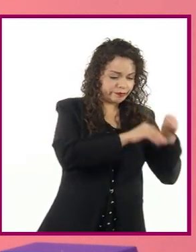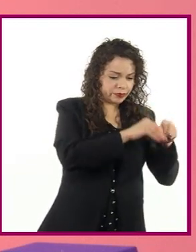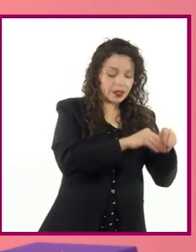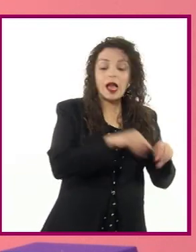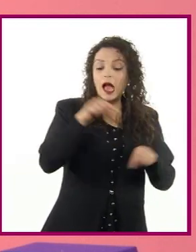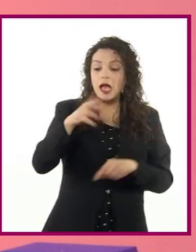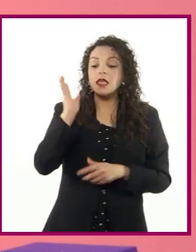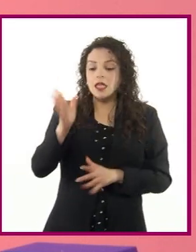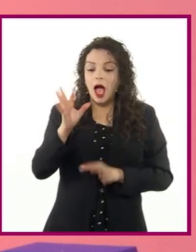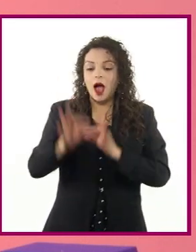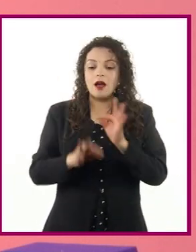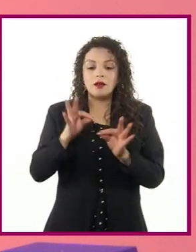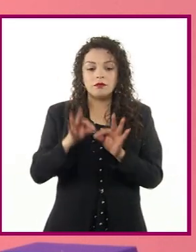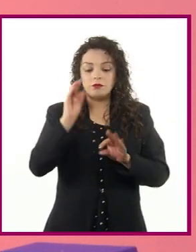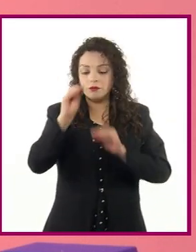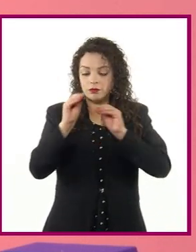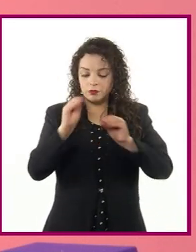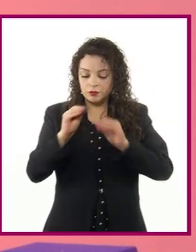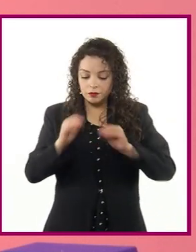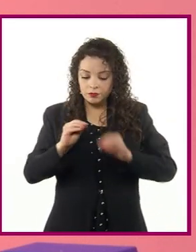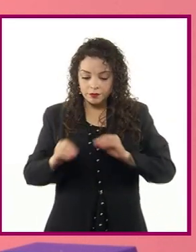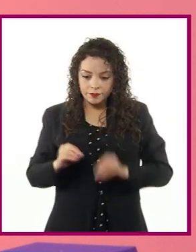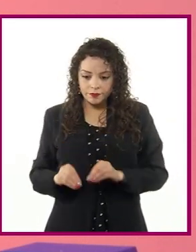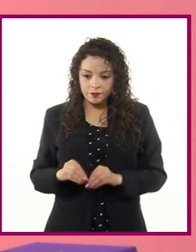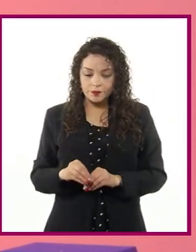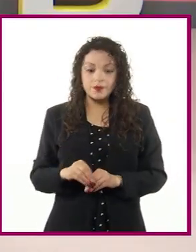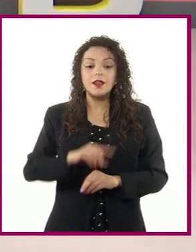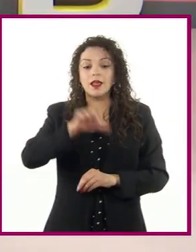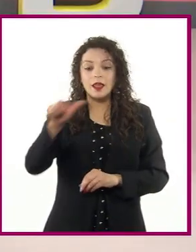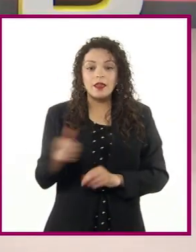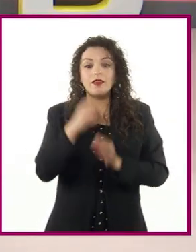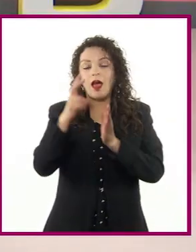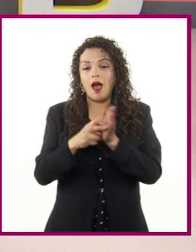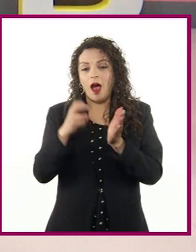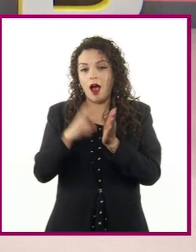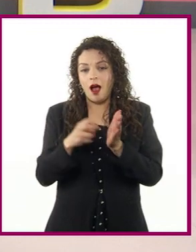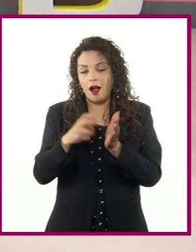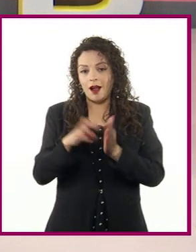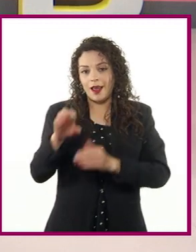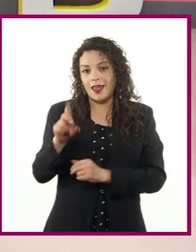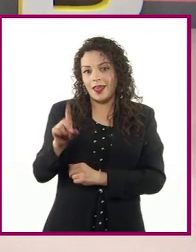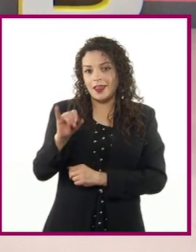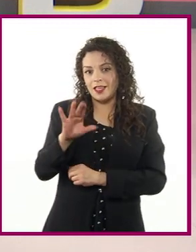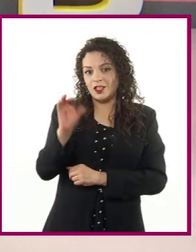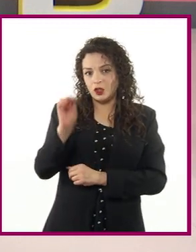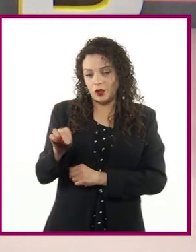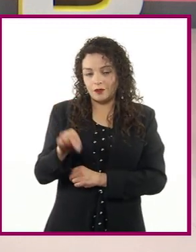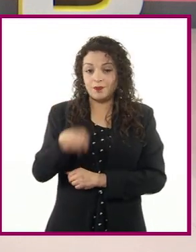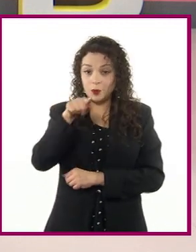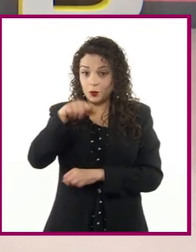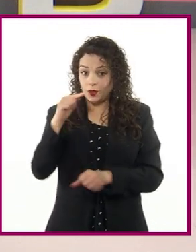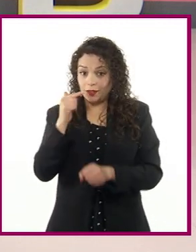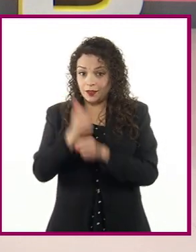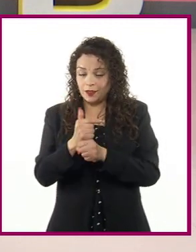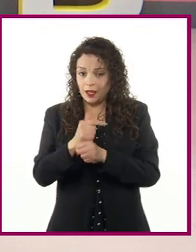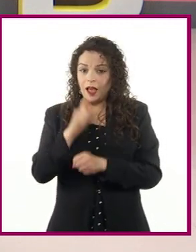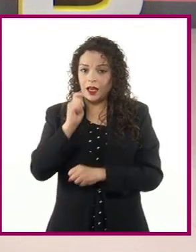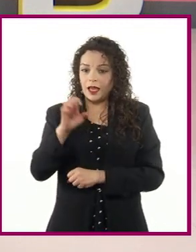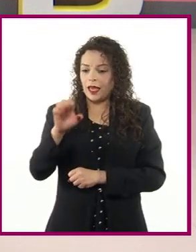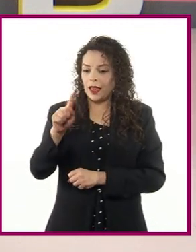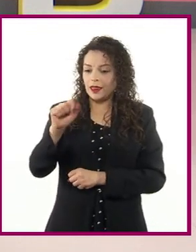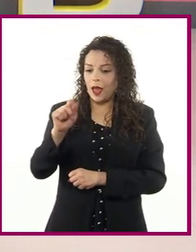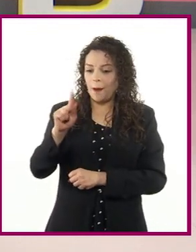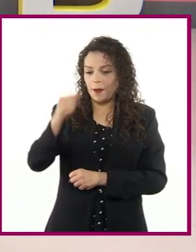verá una vez realizada la edición de la historieta. Como pueden darse cuenta, en la etapa de revisión